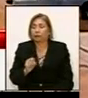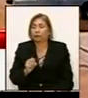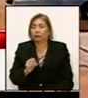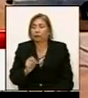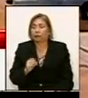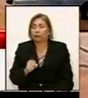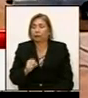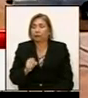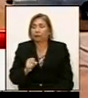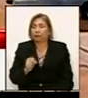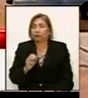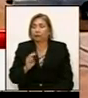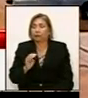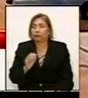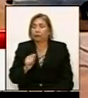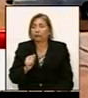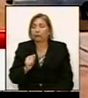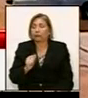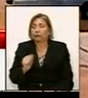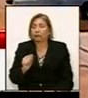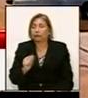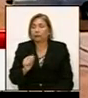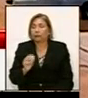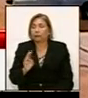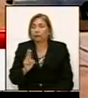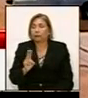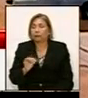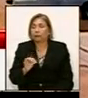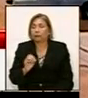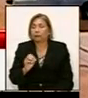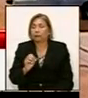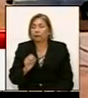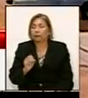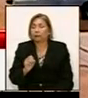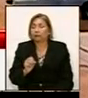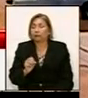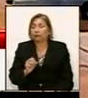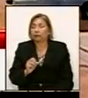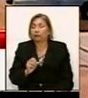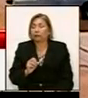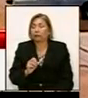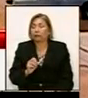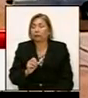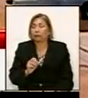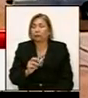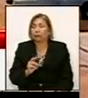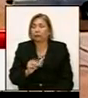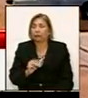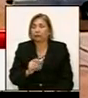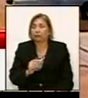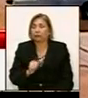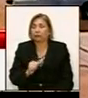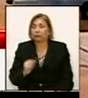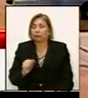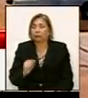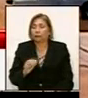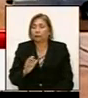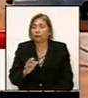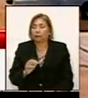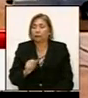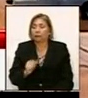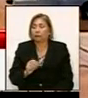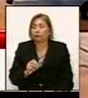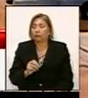Congresista Beteta. En contra. Congresista Violeta. A favor. Congresista Mantilla. En contra. Congresista Vázquez. A favor.